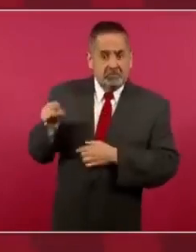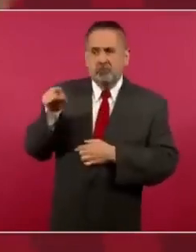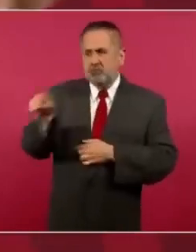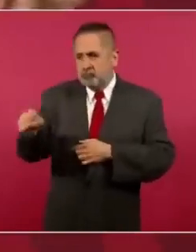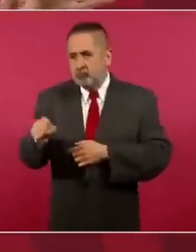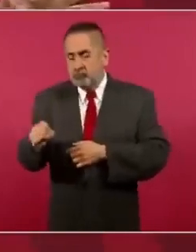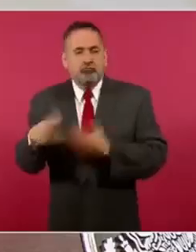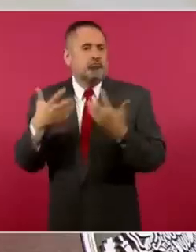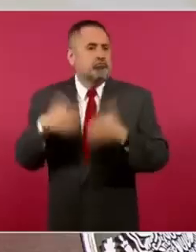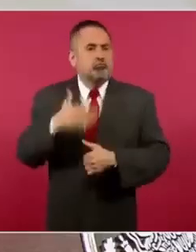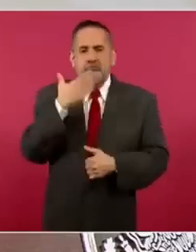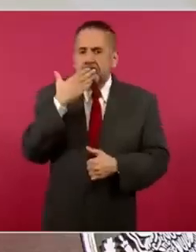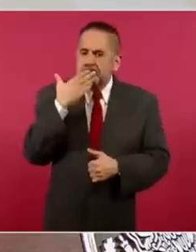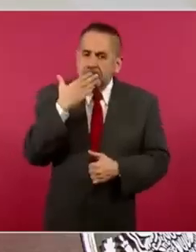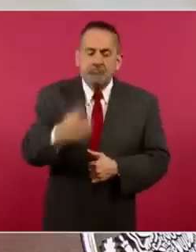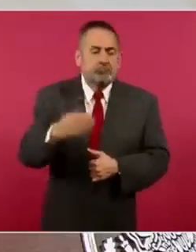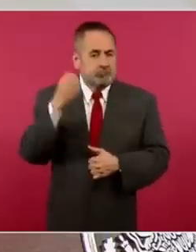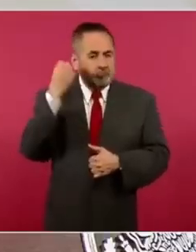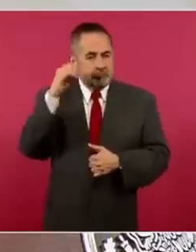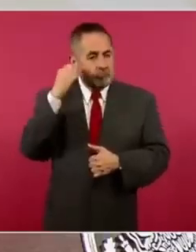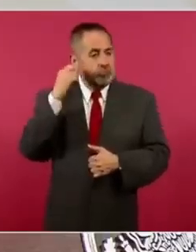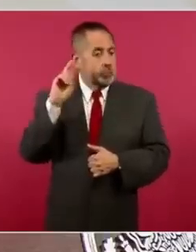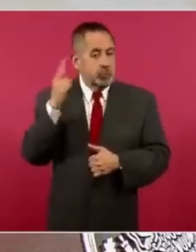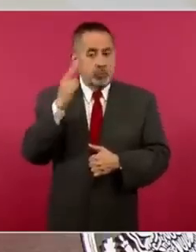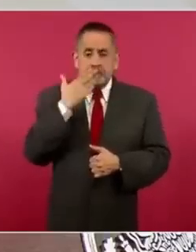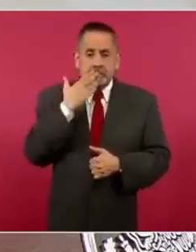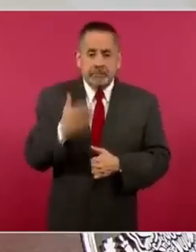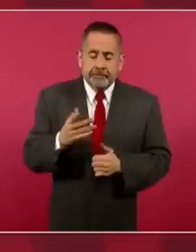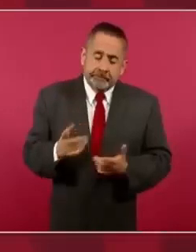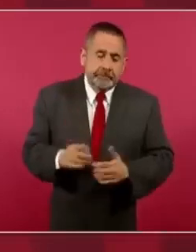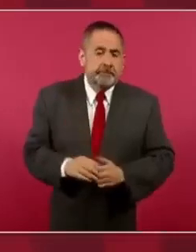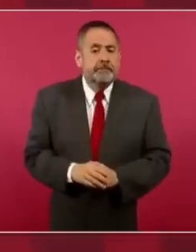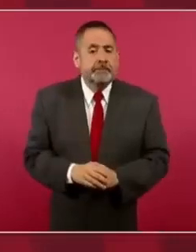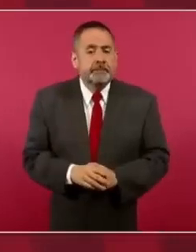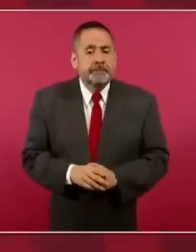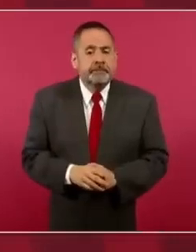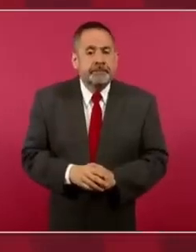que funcionan bien las universidades. Entonces,